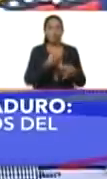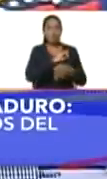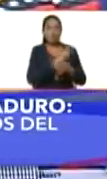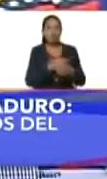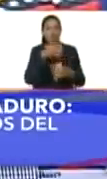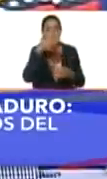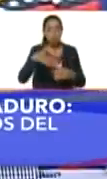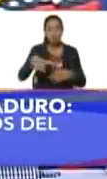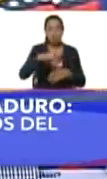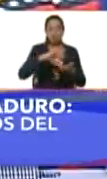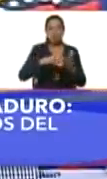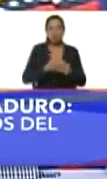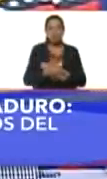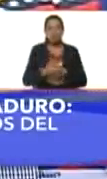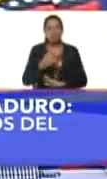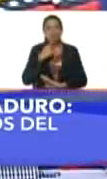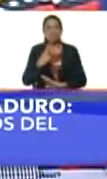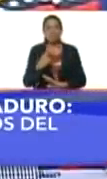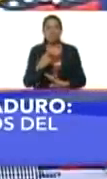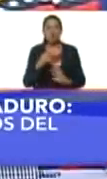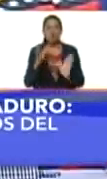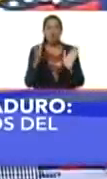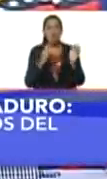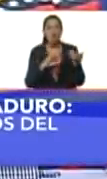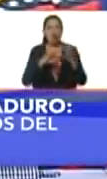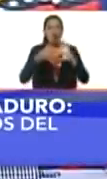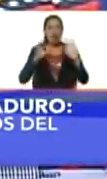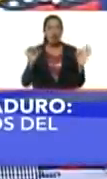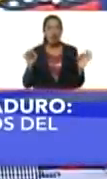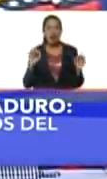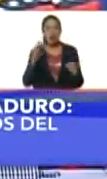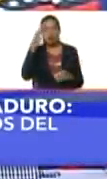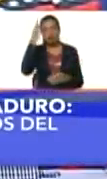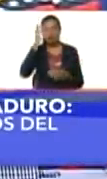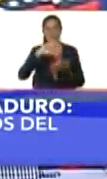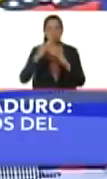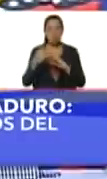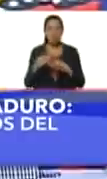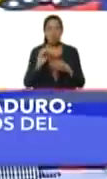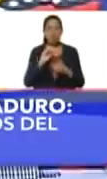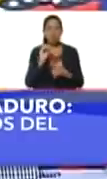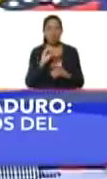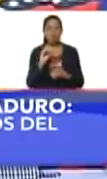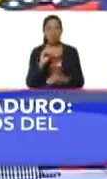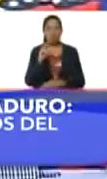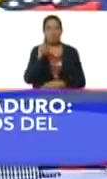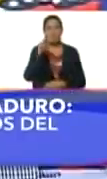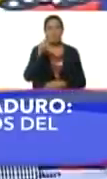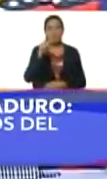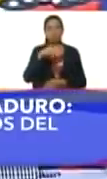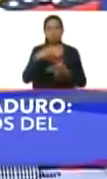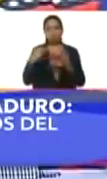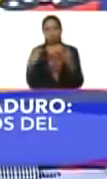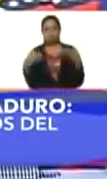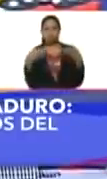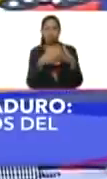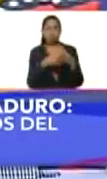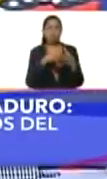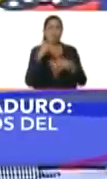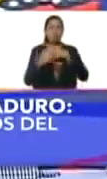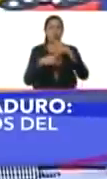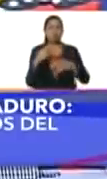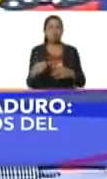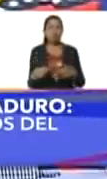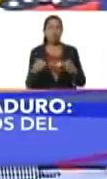estamos hablando solamente de los CLAP o de los consejos comunales o de la UPD o de la VCH o de los